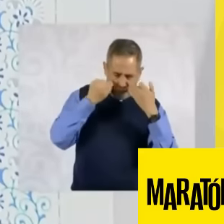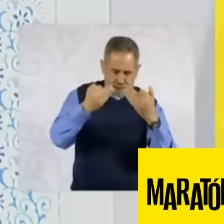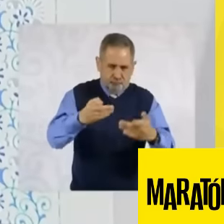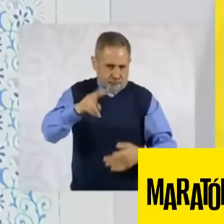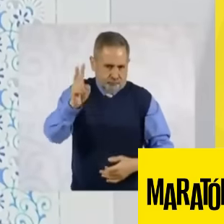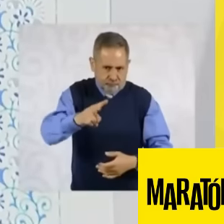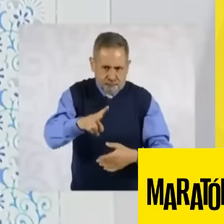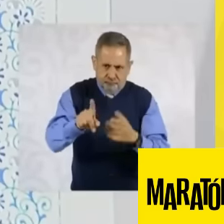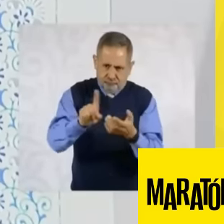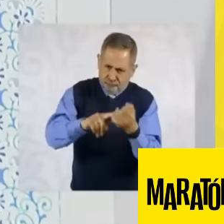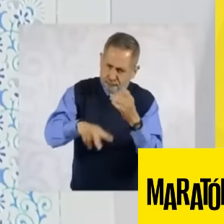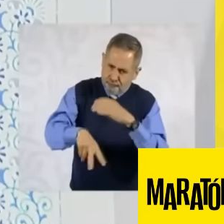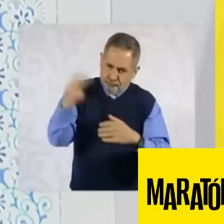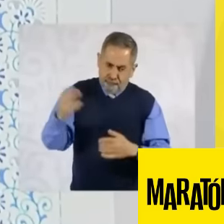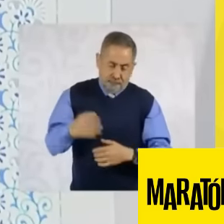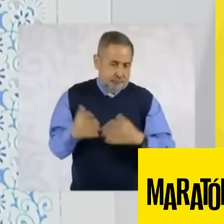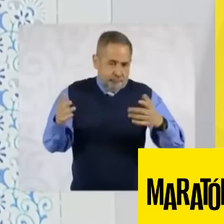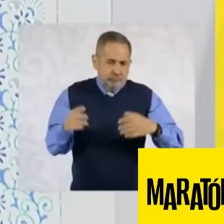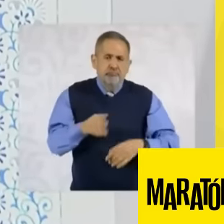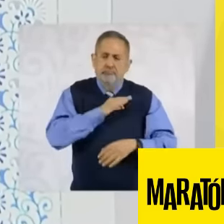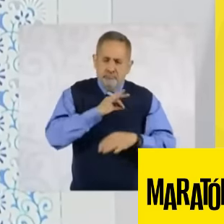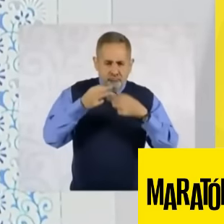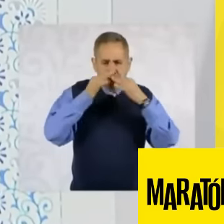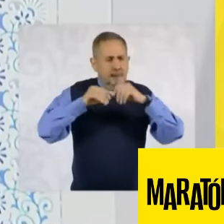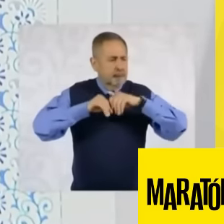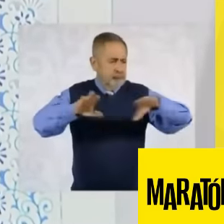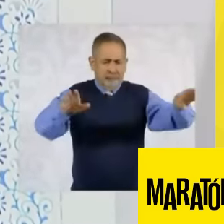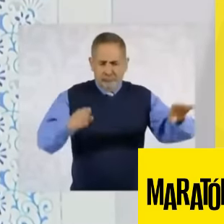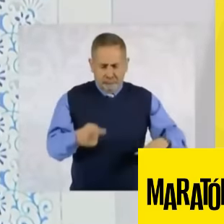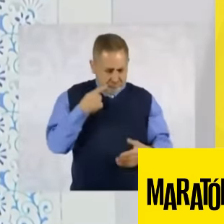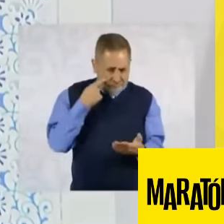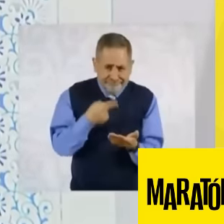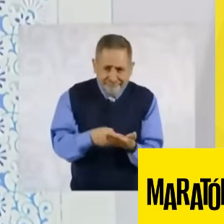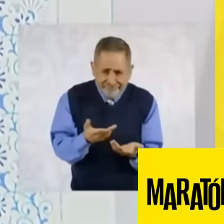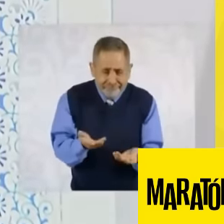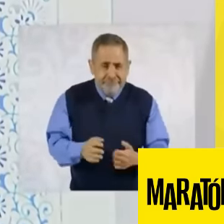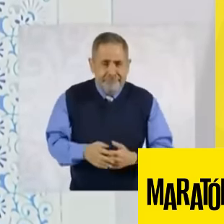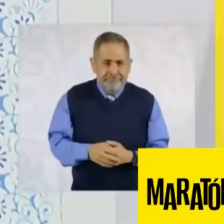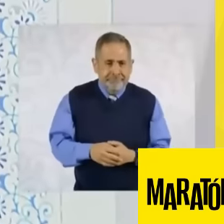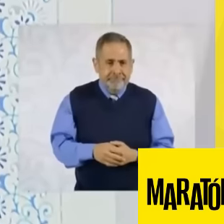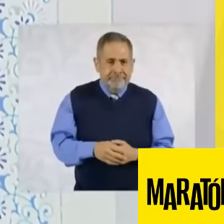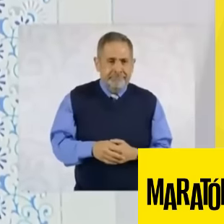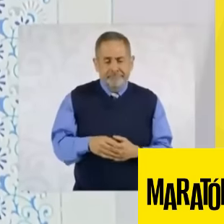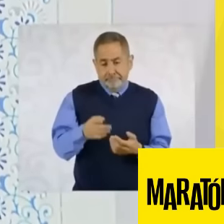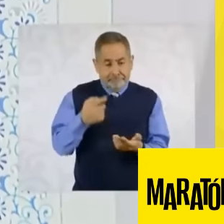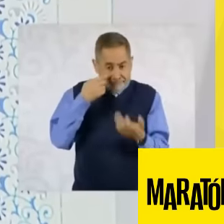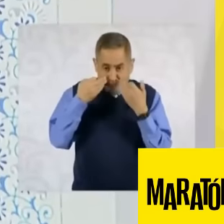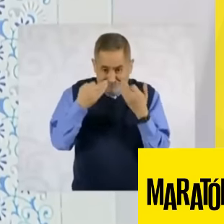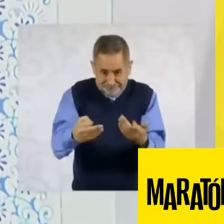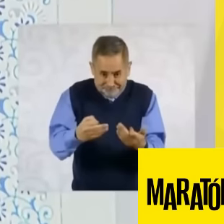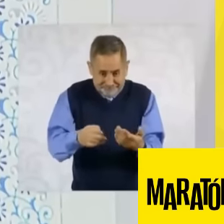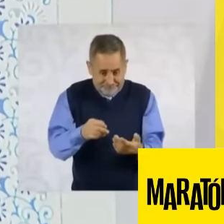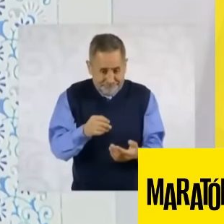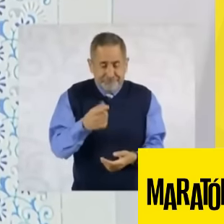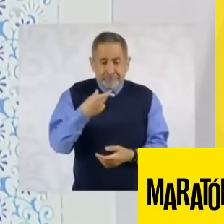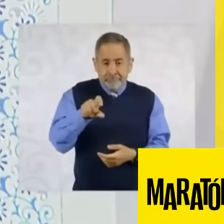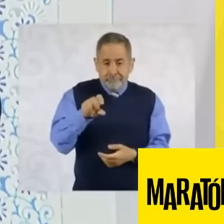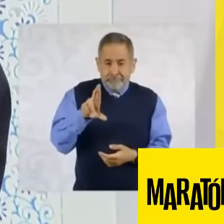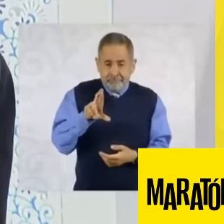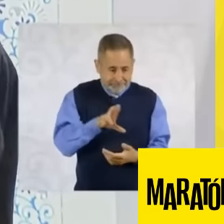notario que se puede hacer público notariado que la notificación